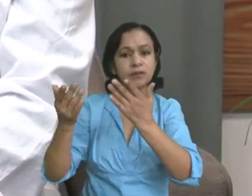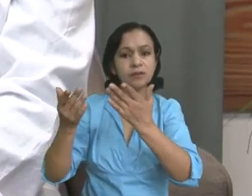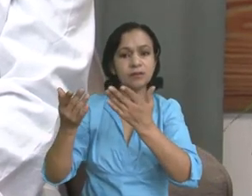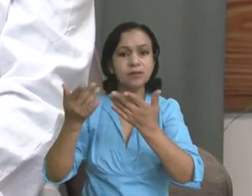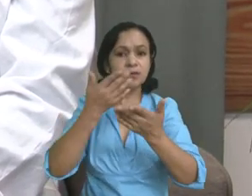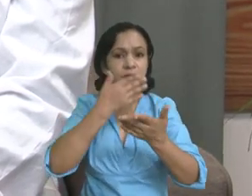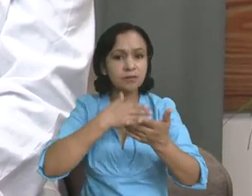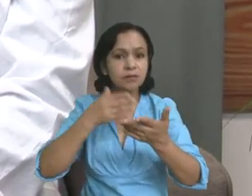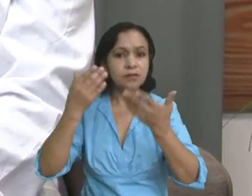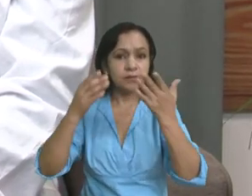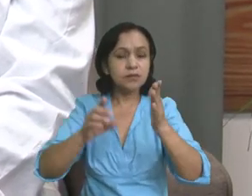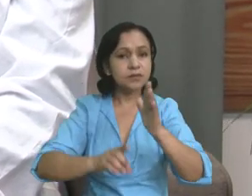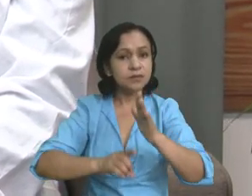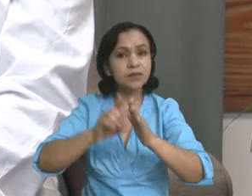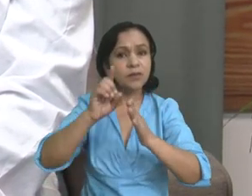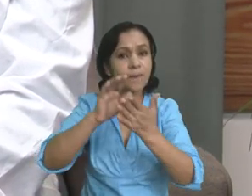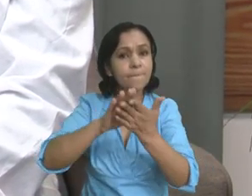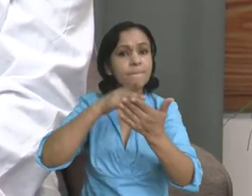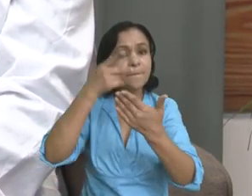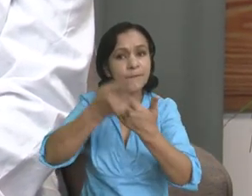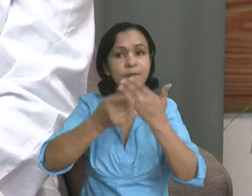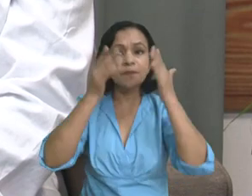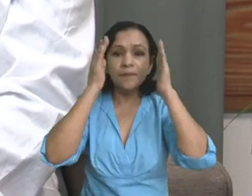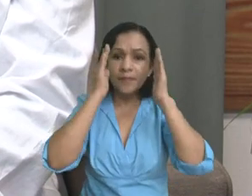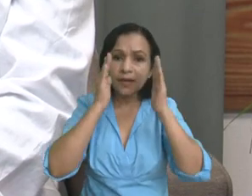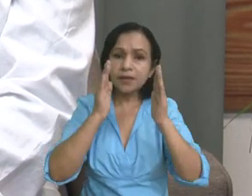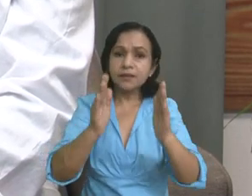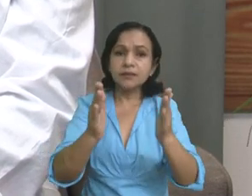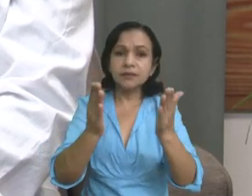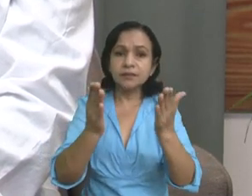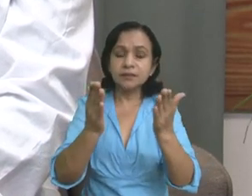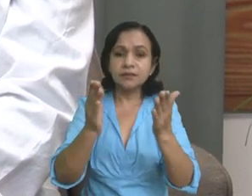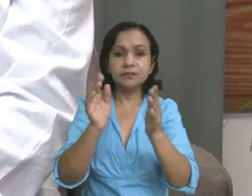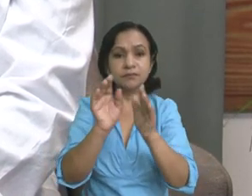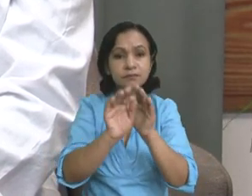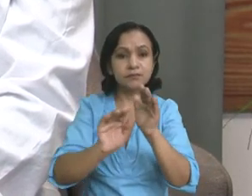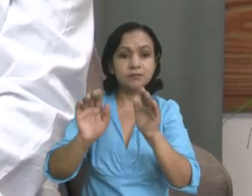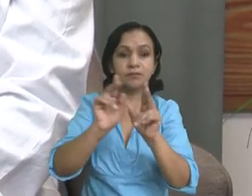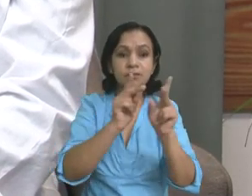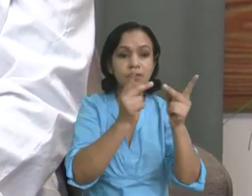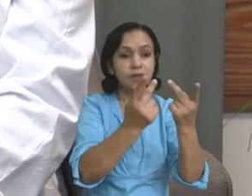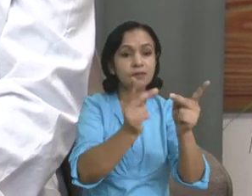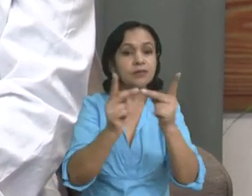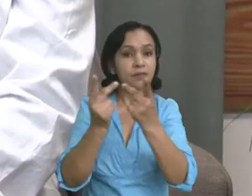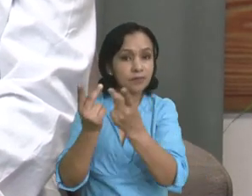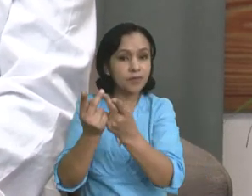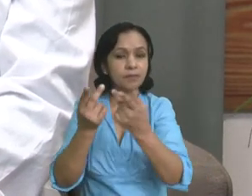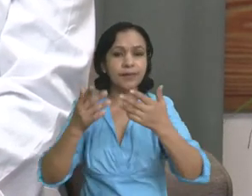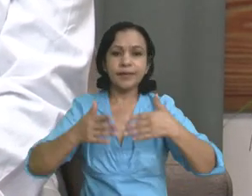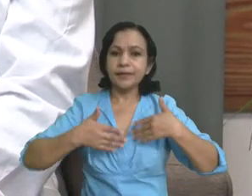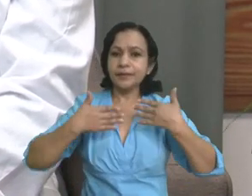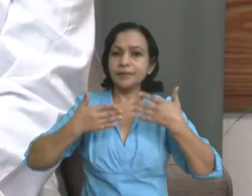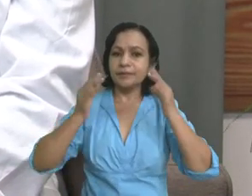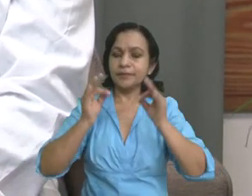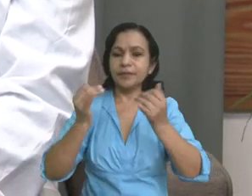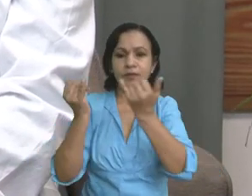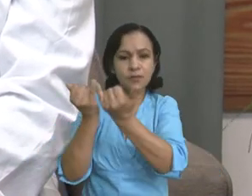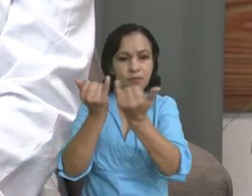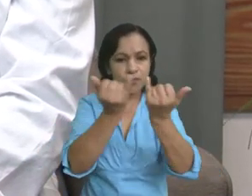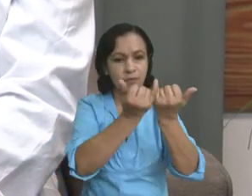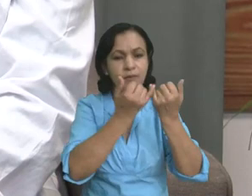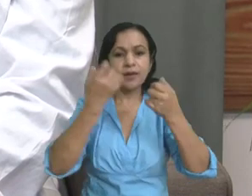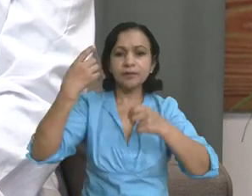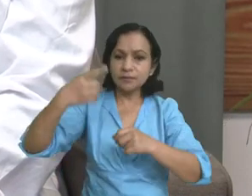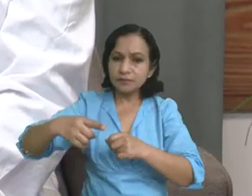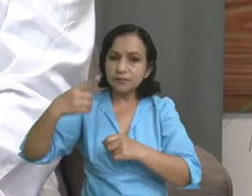que desarrollan son programas para la atención de las mayorías, de sus pueblos, para que puedan gozar de igualdades, de